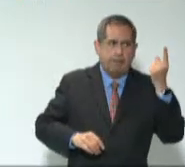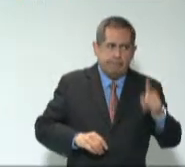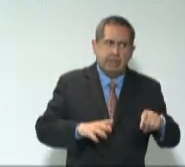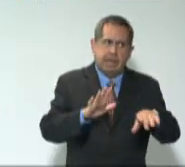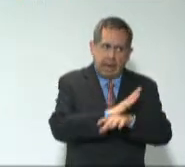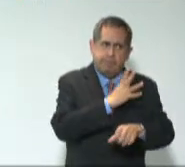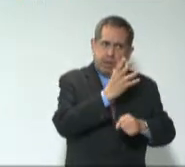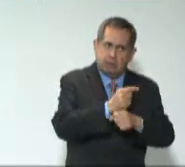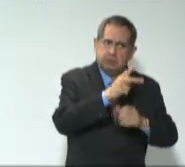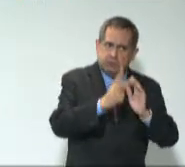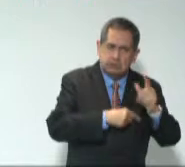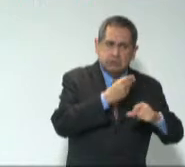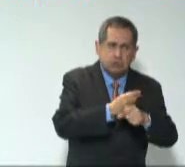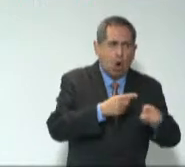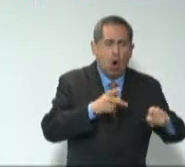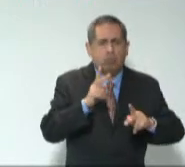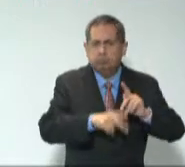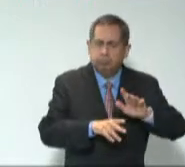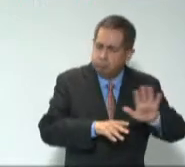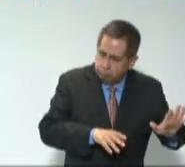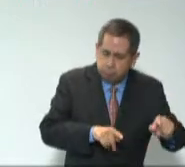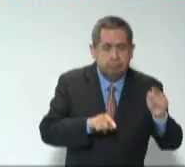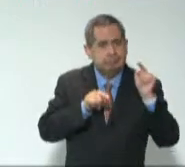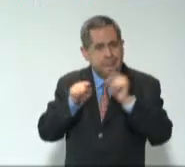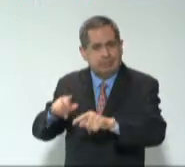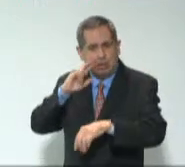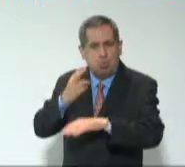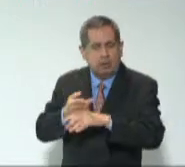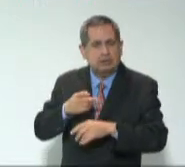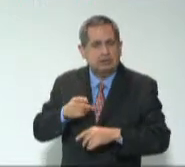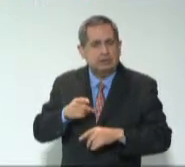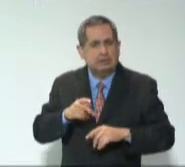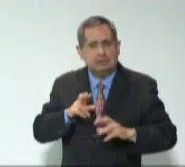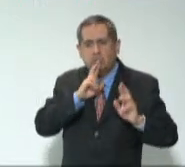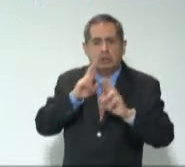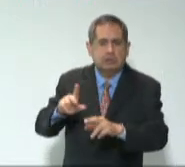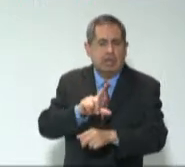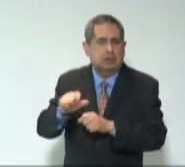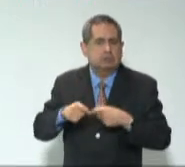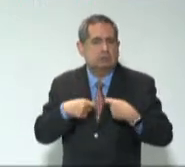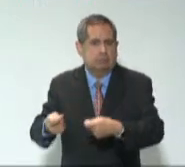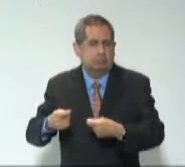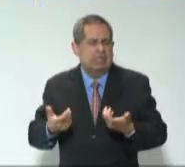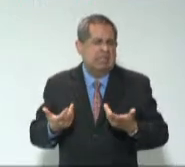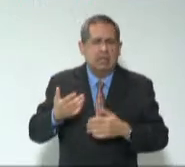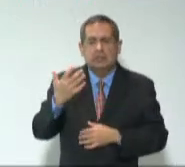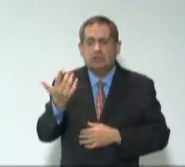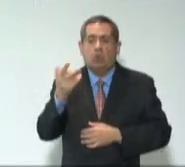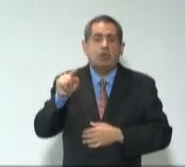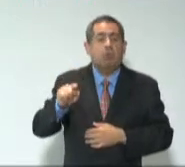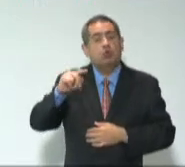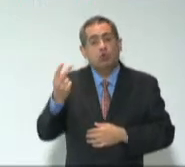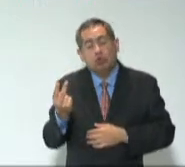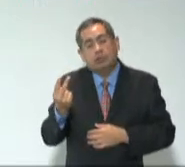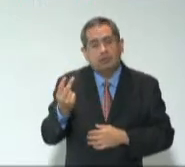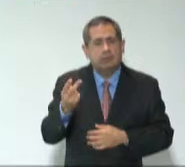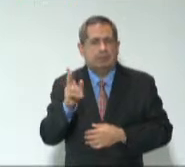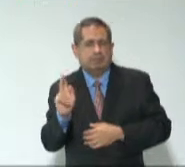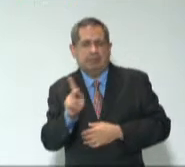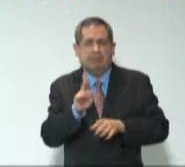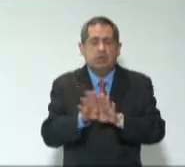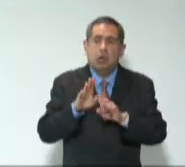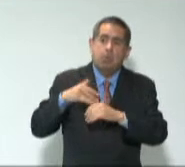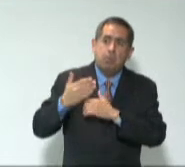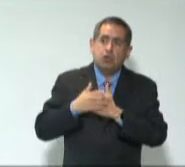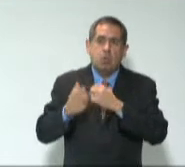entrega o ha sobreseído que finalmente es una respuesta posterior y esto quiere decir el 50.2 similar un poco al próximo